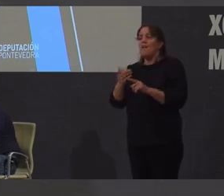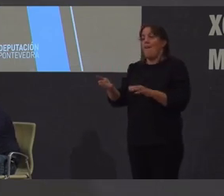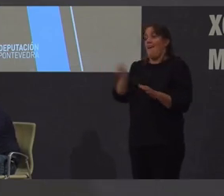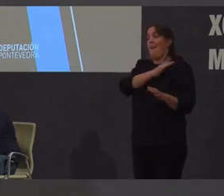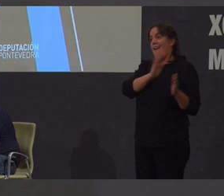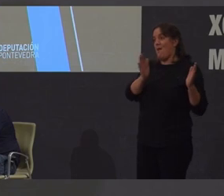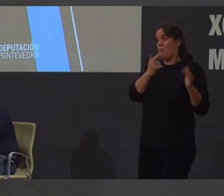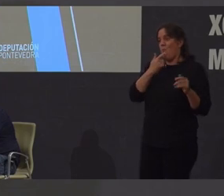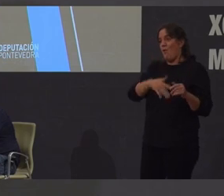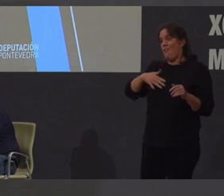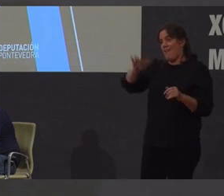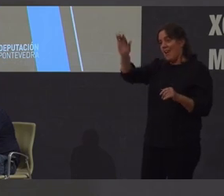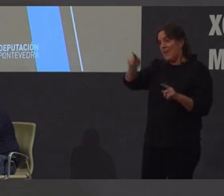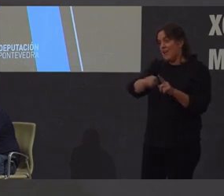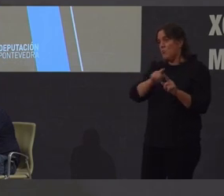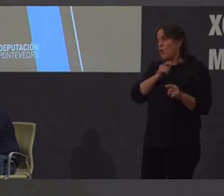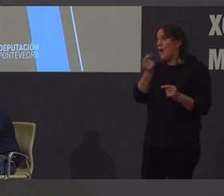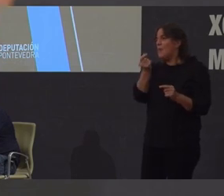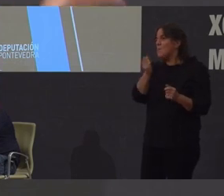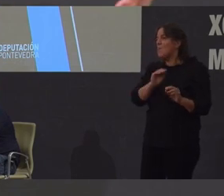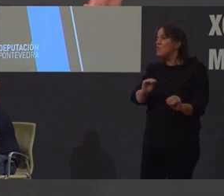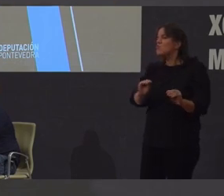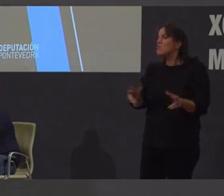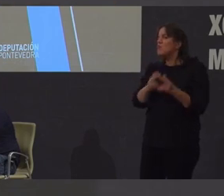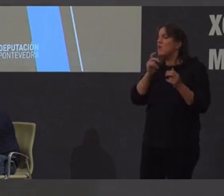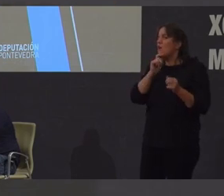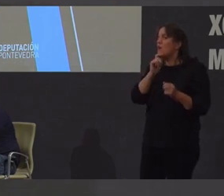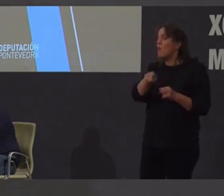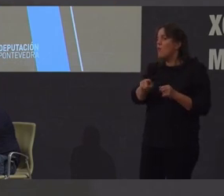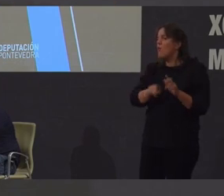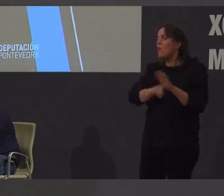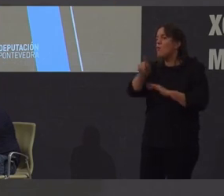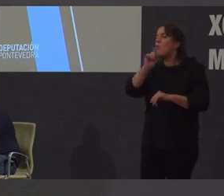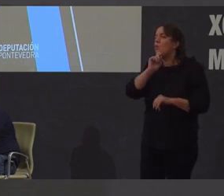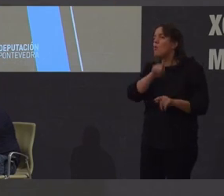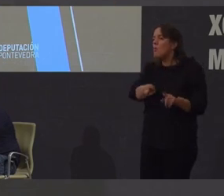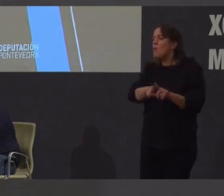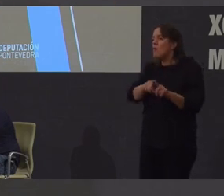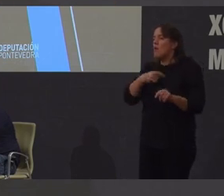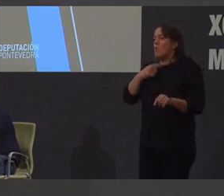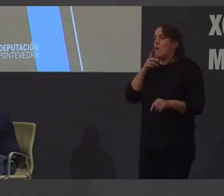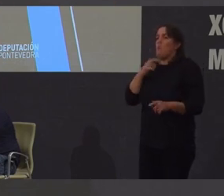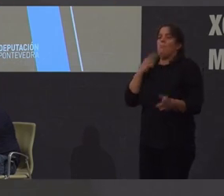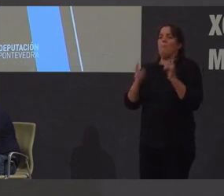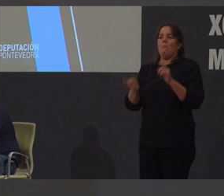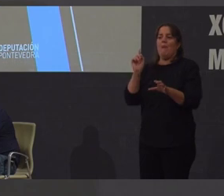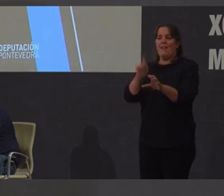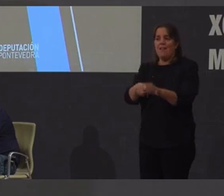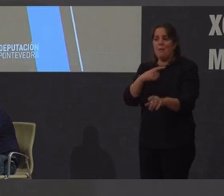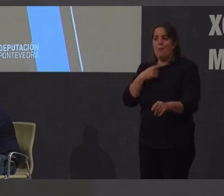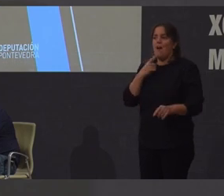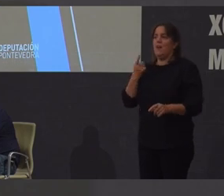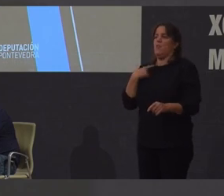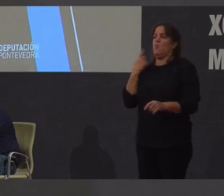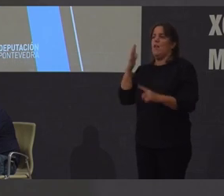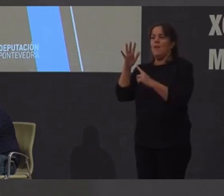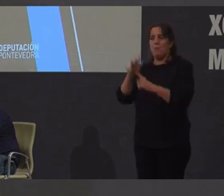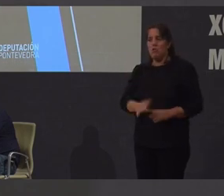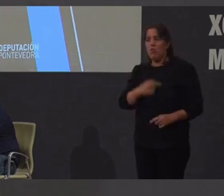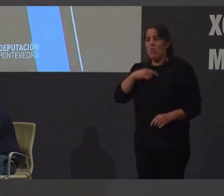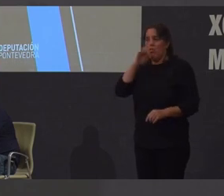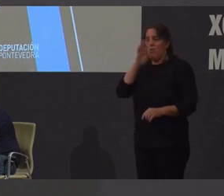franquismo o seu capital social medrase grazas ás boas relacións coa ditadura, de participar na represión de maneira directa,